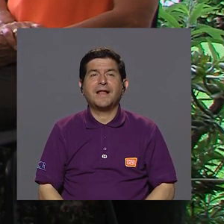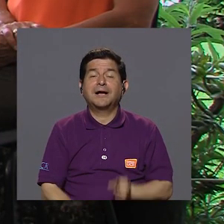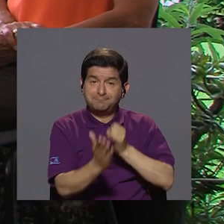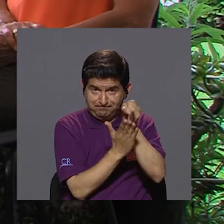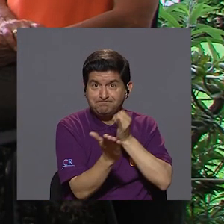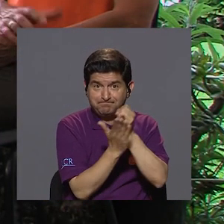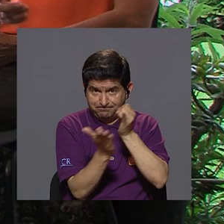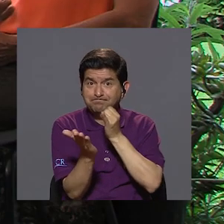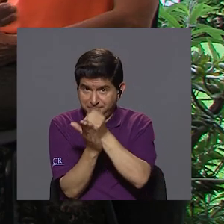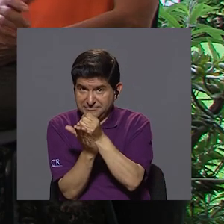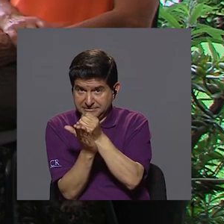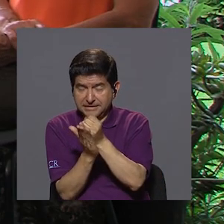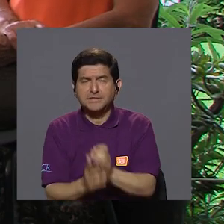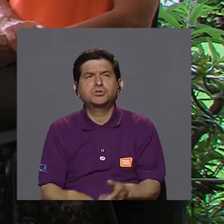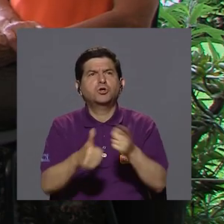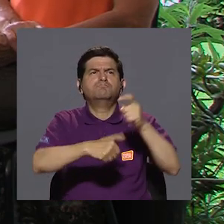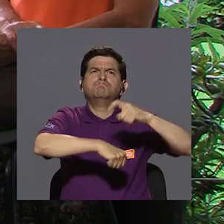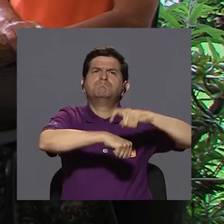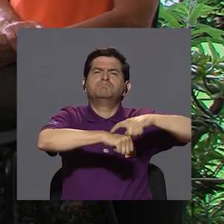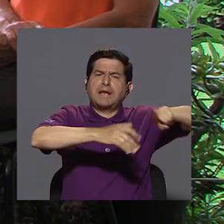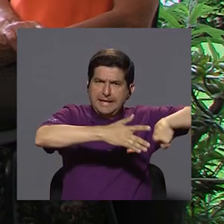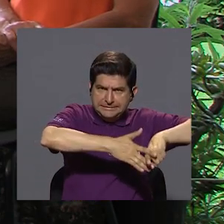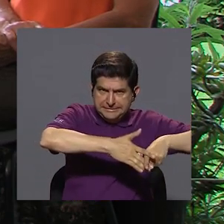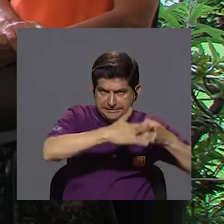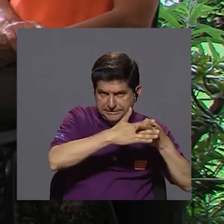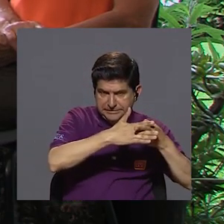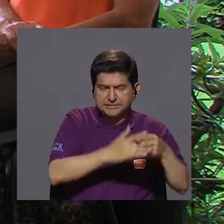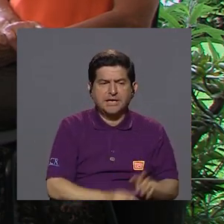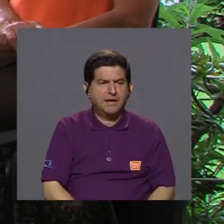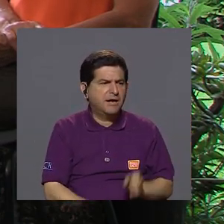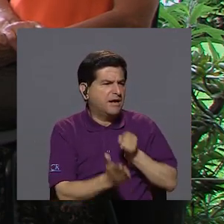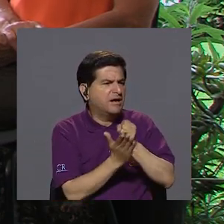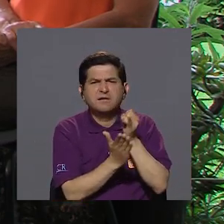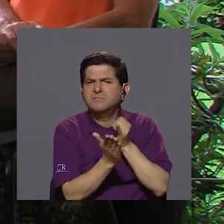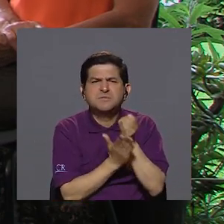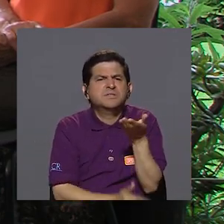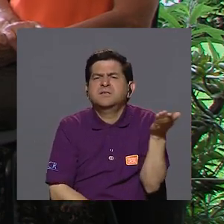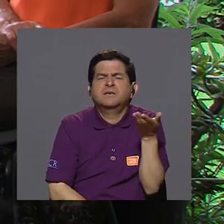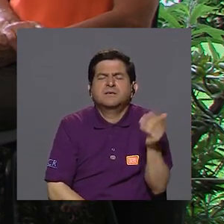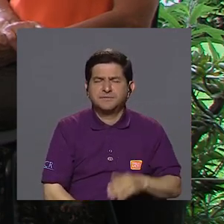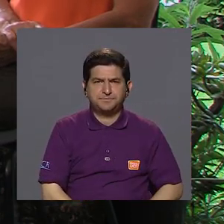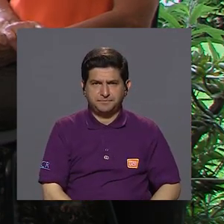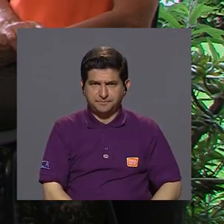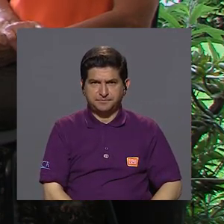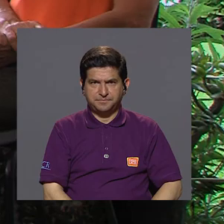partimos de la investigación. En principio parte, ¿verdad?, por investigar